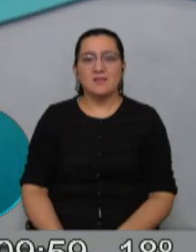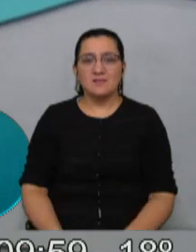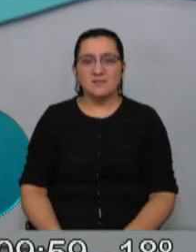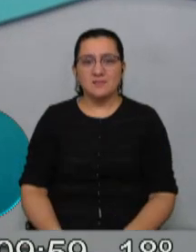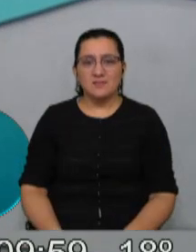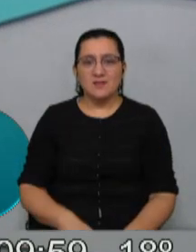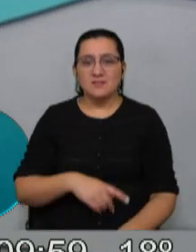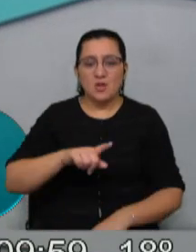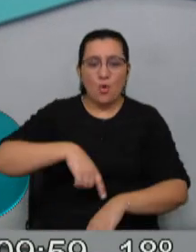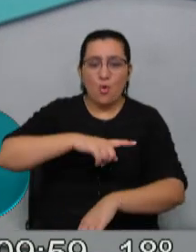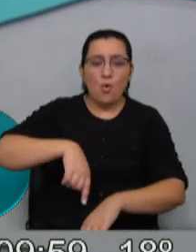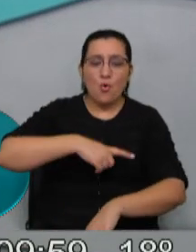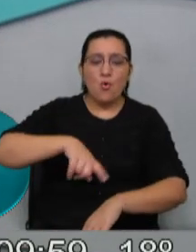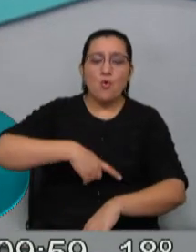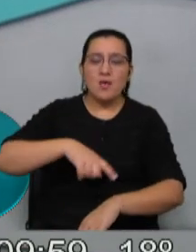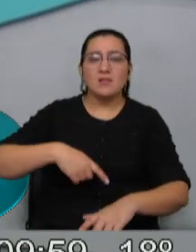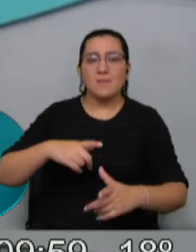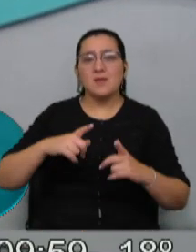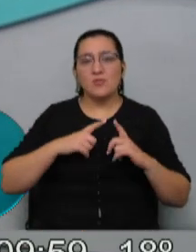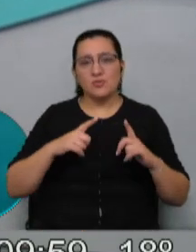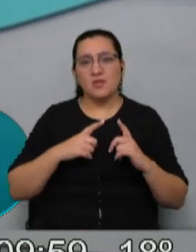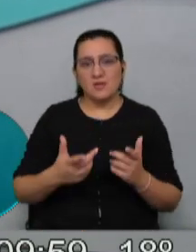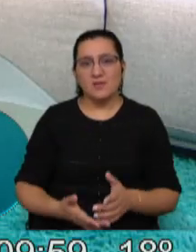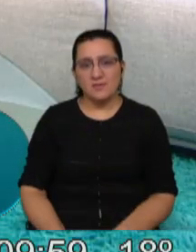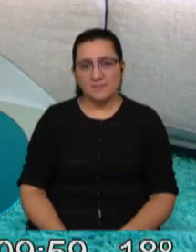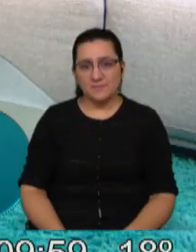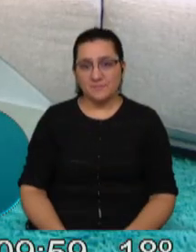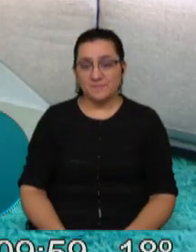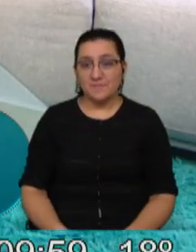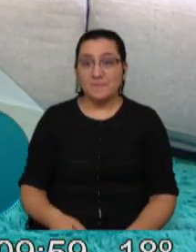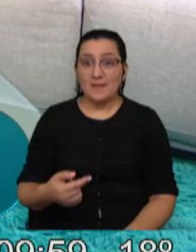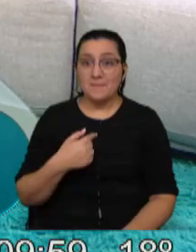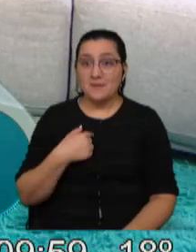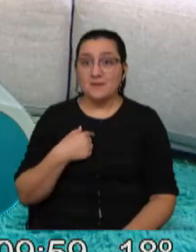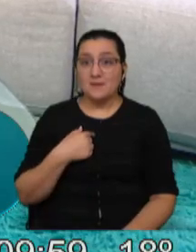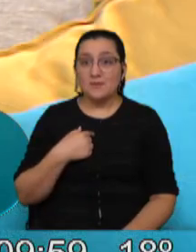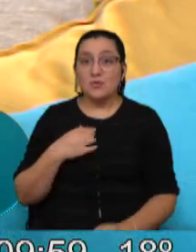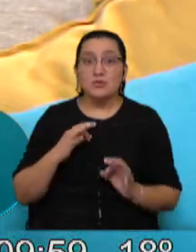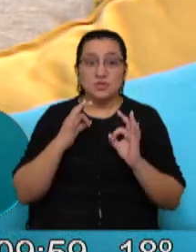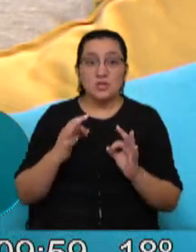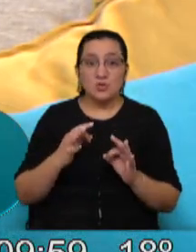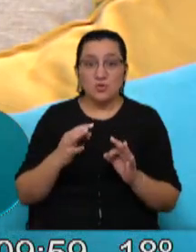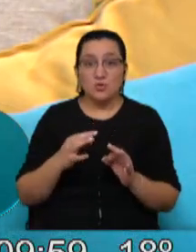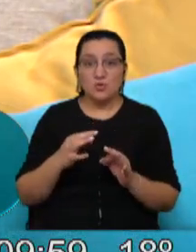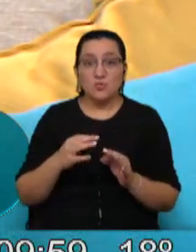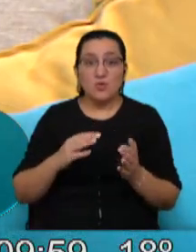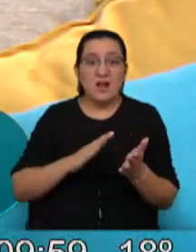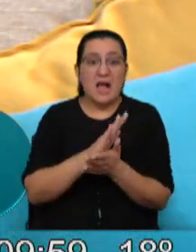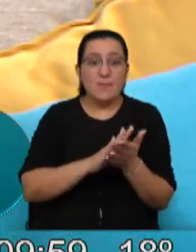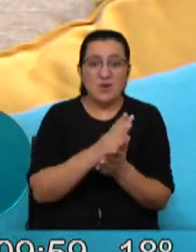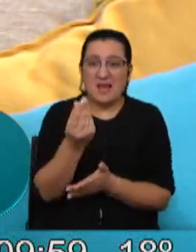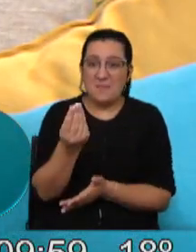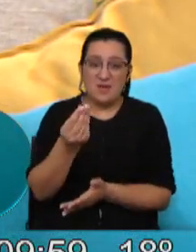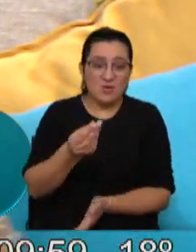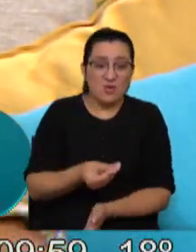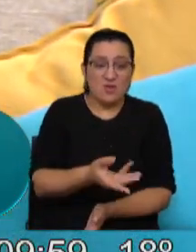Él hace horas que está esperándote. Está, bien, otra. A mí lo que me impresiona es llegar con una cosa de jamón en la mano. Bueno, no, pero... Pero si